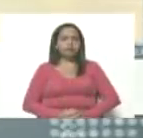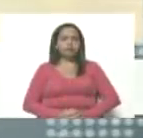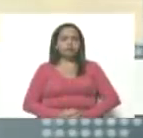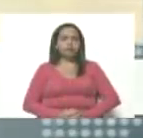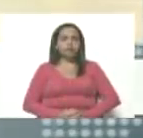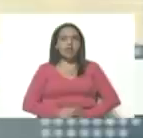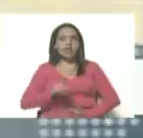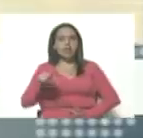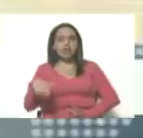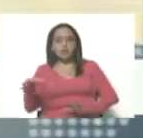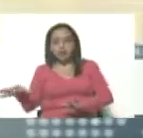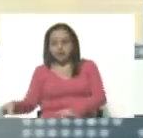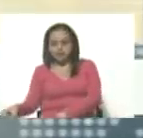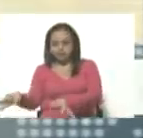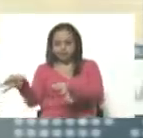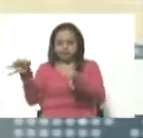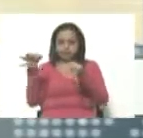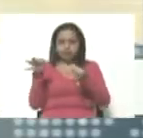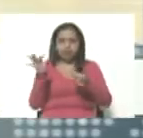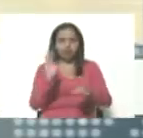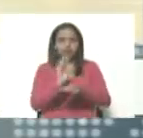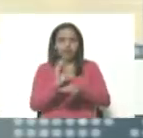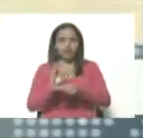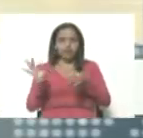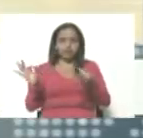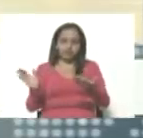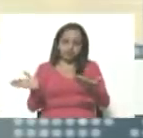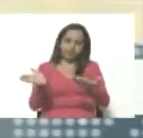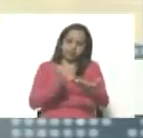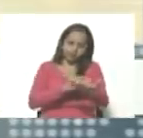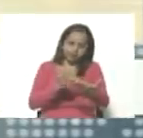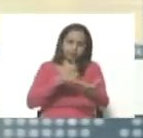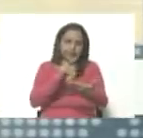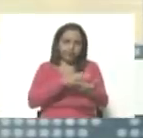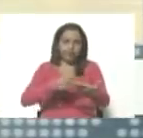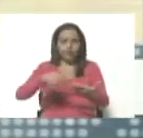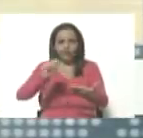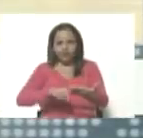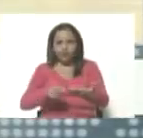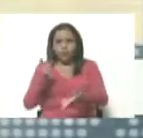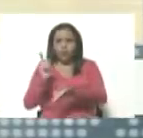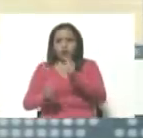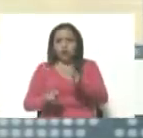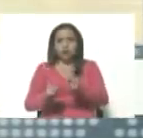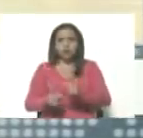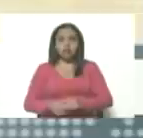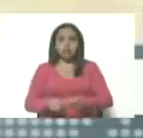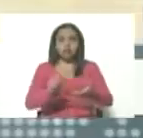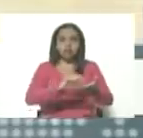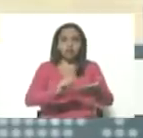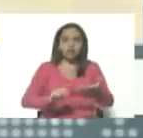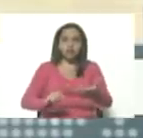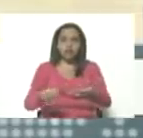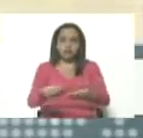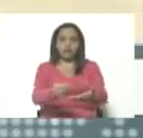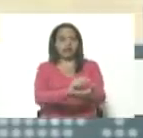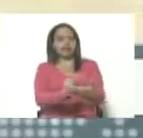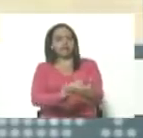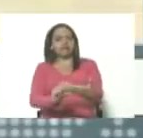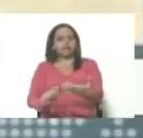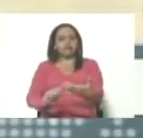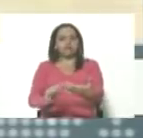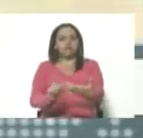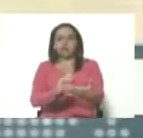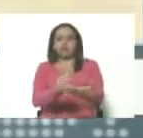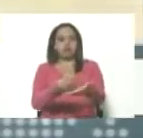Después lo agarro con cuidado, lo reviso, lo leo, firmo lo que hay que firmar, reviso, leo, pero así, no